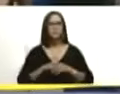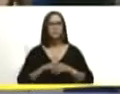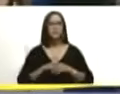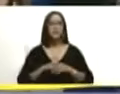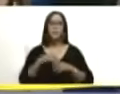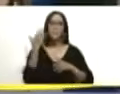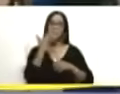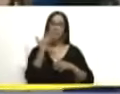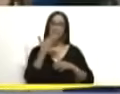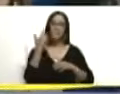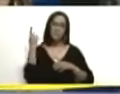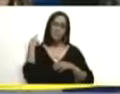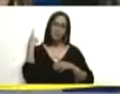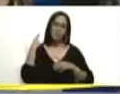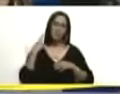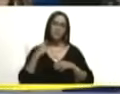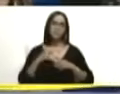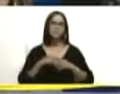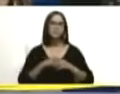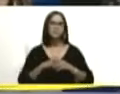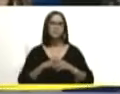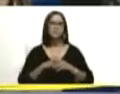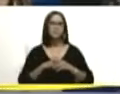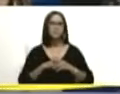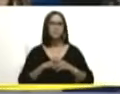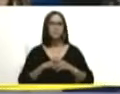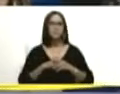Parece que fue ayer.